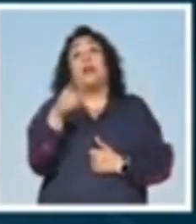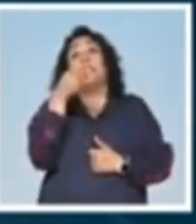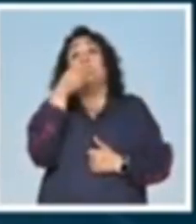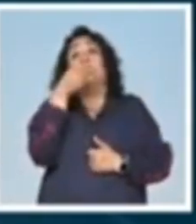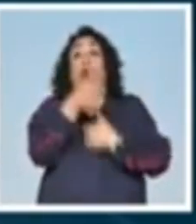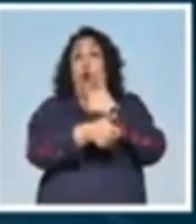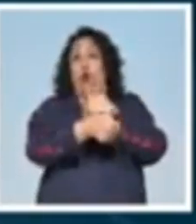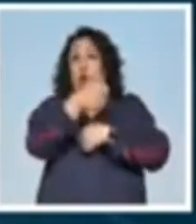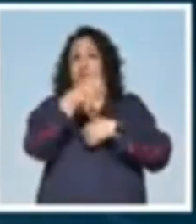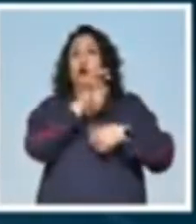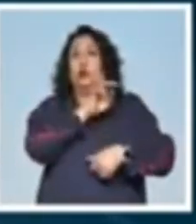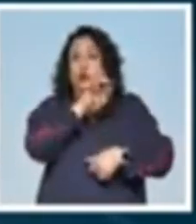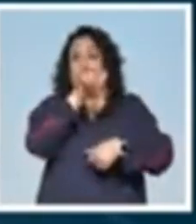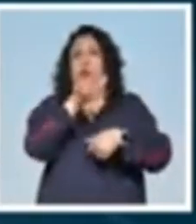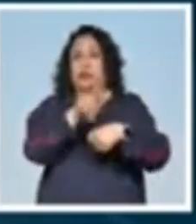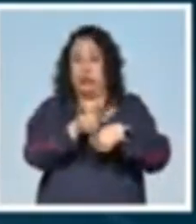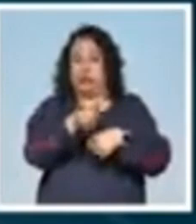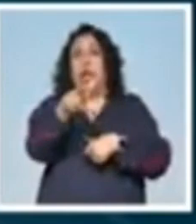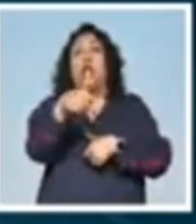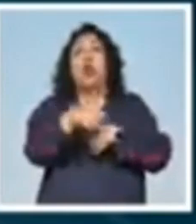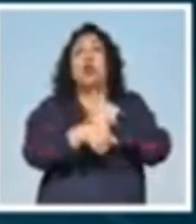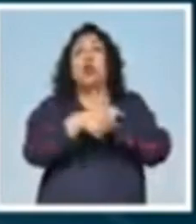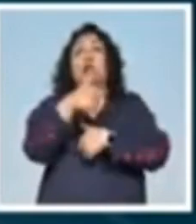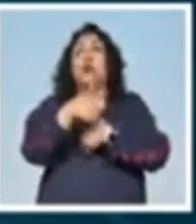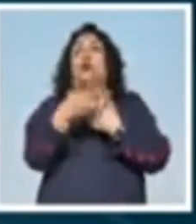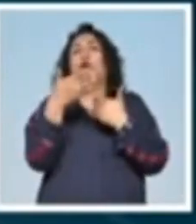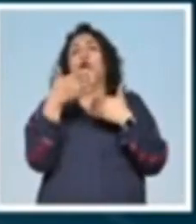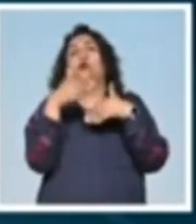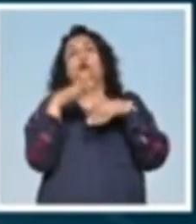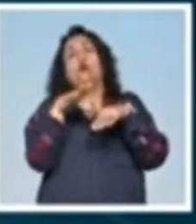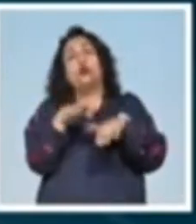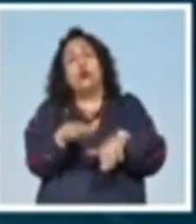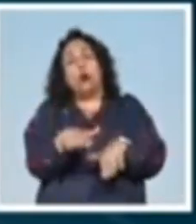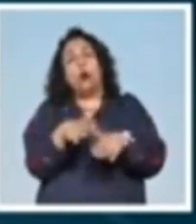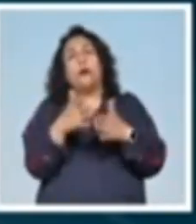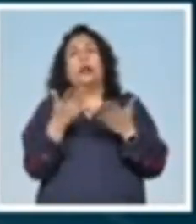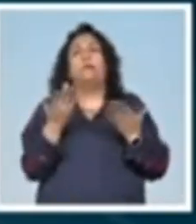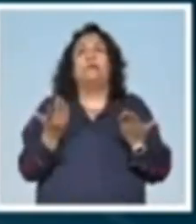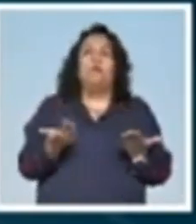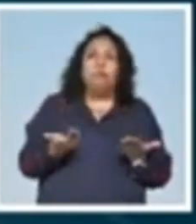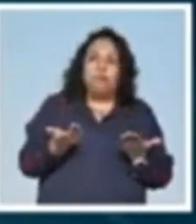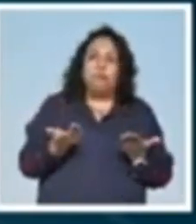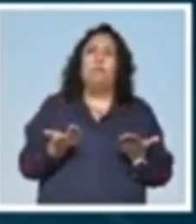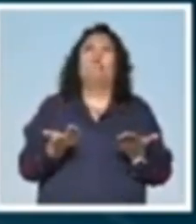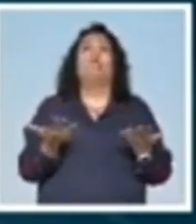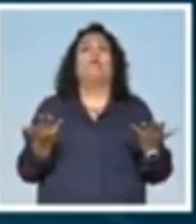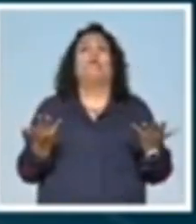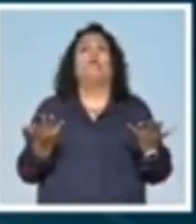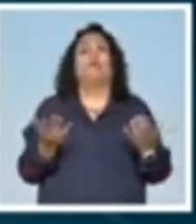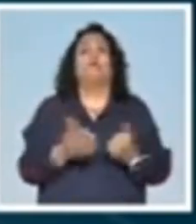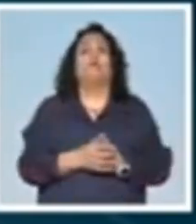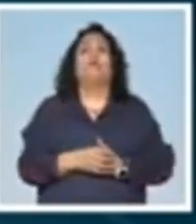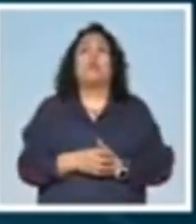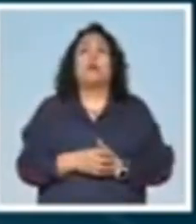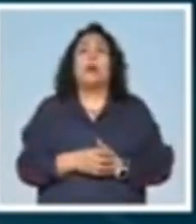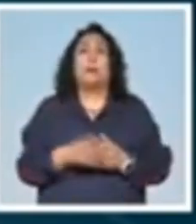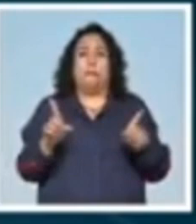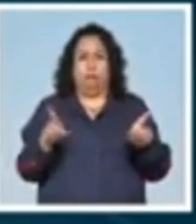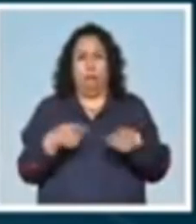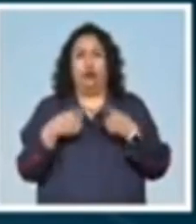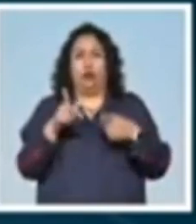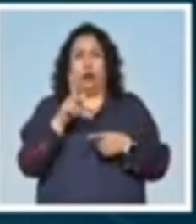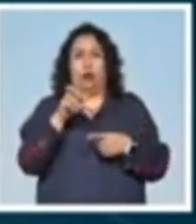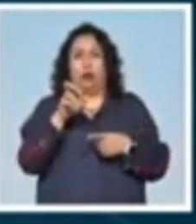muy especial, ¿sí? Es un certamen que tiene que ver con la fusión de, de las